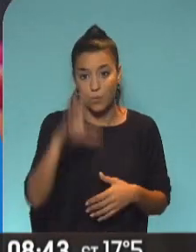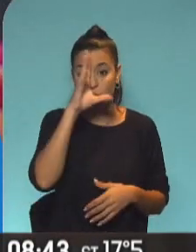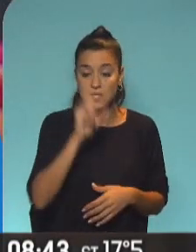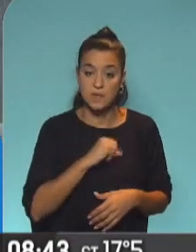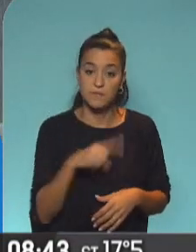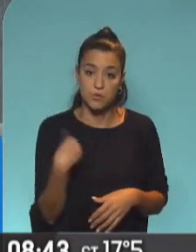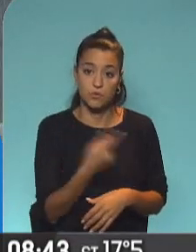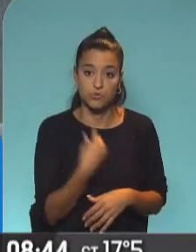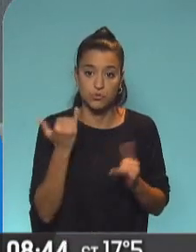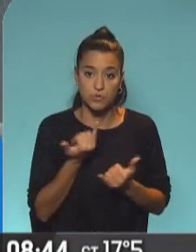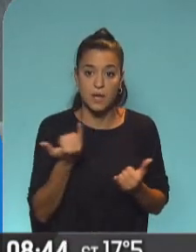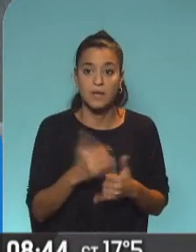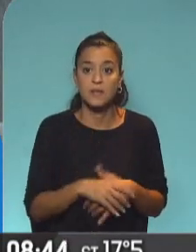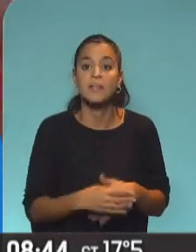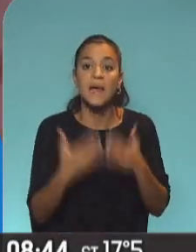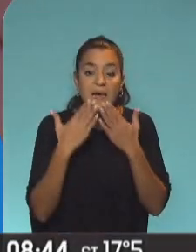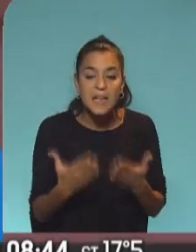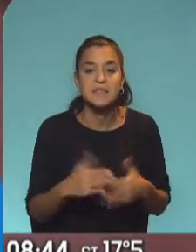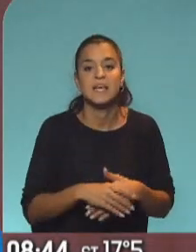digamos. Un desafío que tenemos por delante los argentinos. Gracias. Gracias por habernos acompañado.